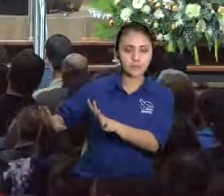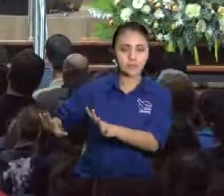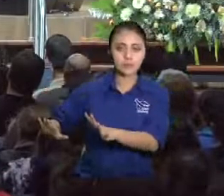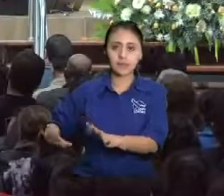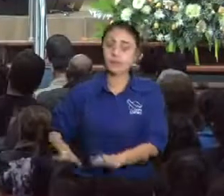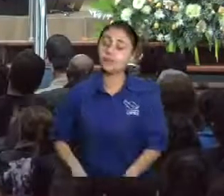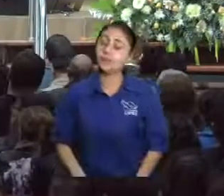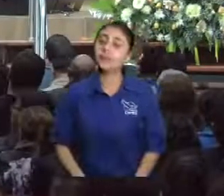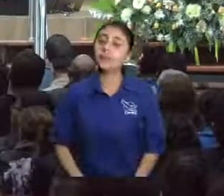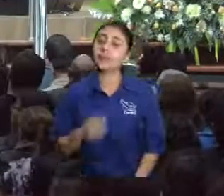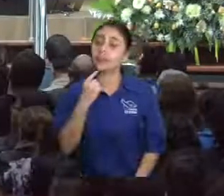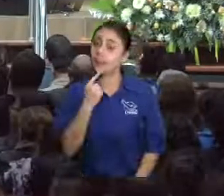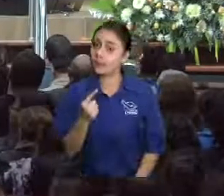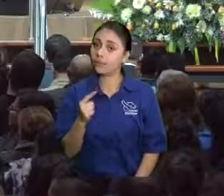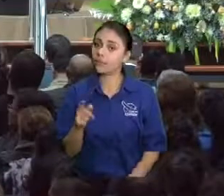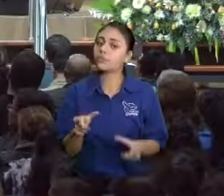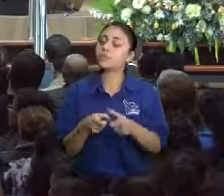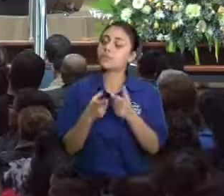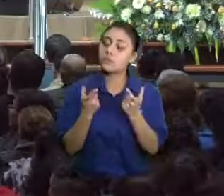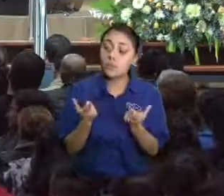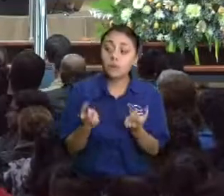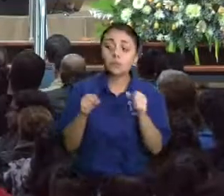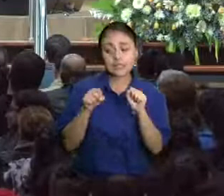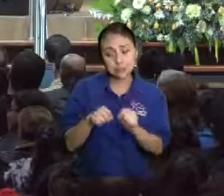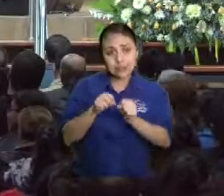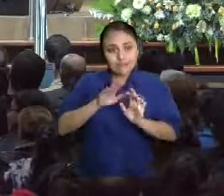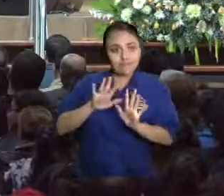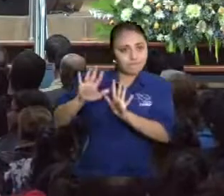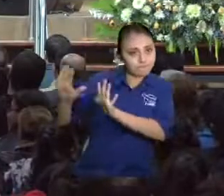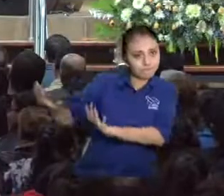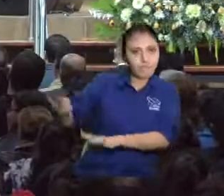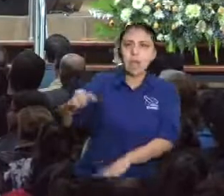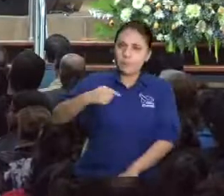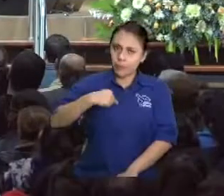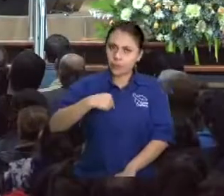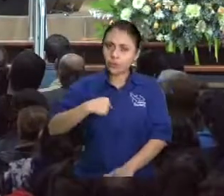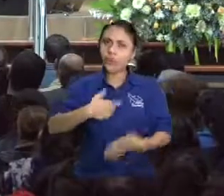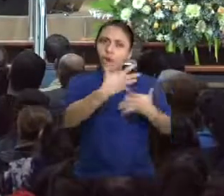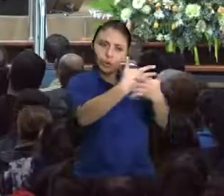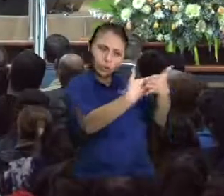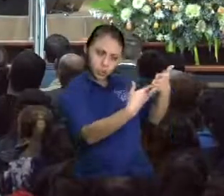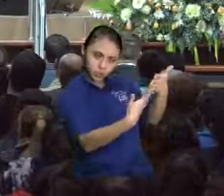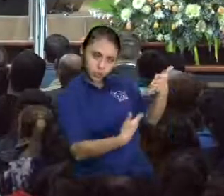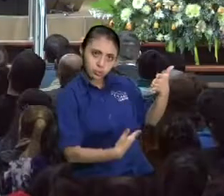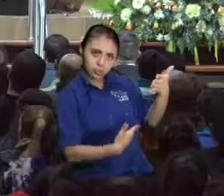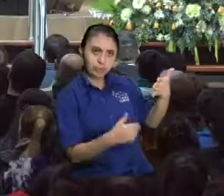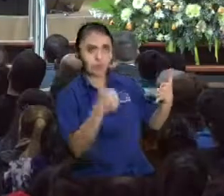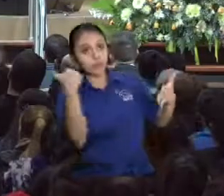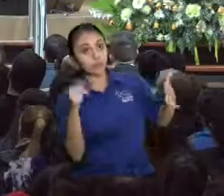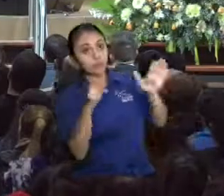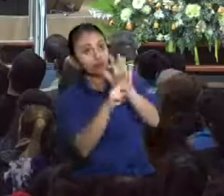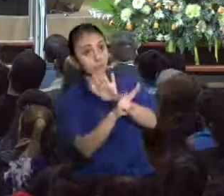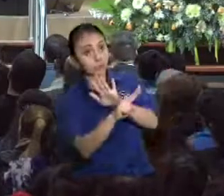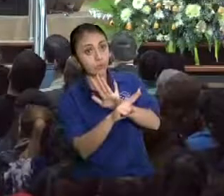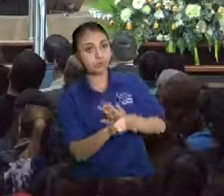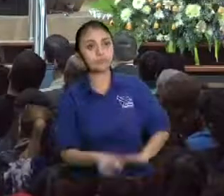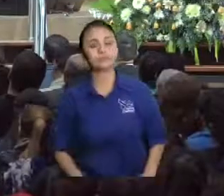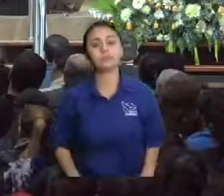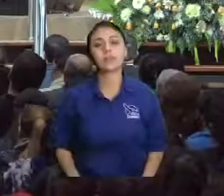Y ya dijimos cómo se puede menospreciar. Pero le voy a seguir diciendo acá, mire este otro versículo, porque entonces, ¿quiénes